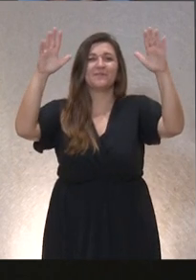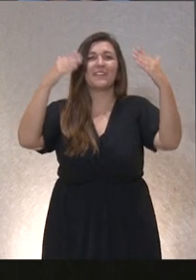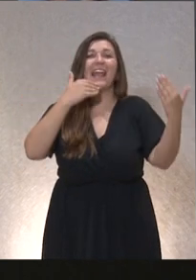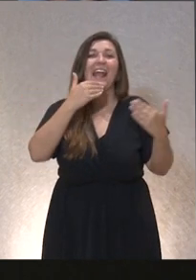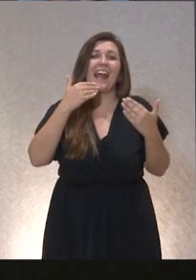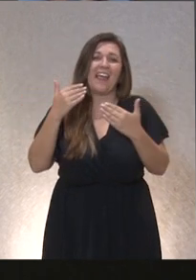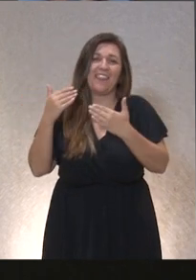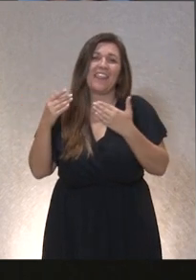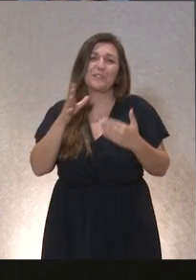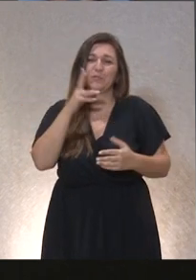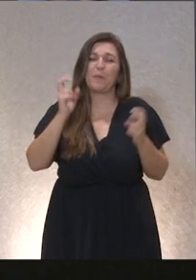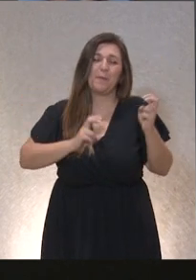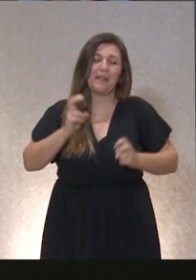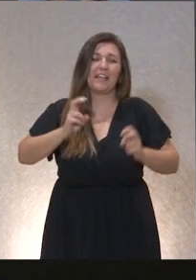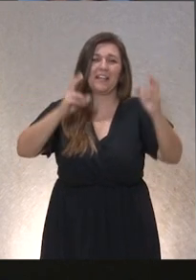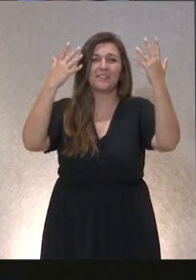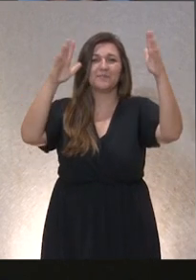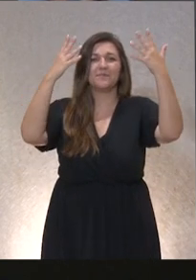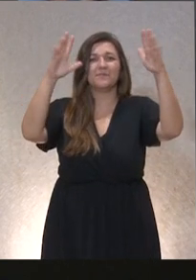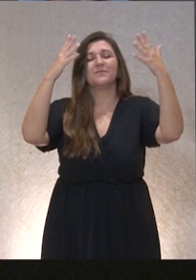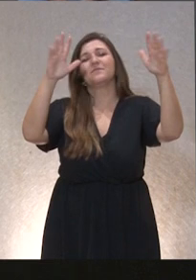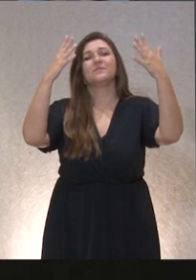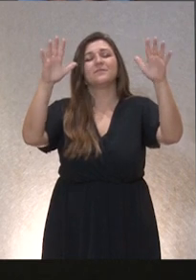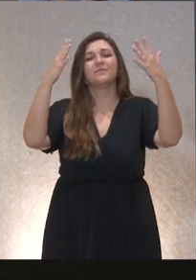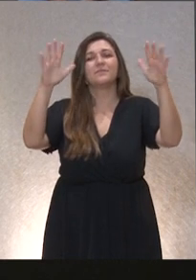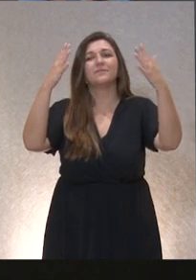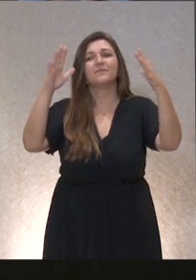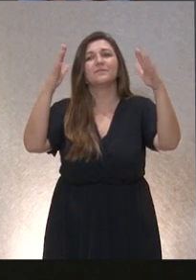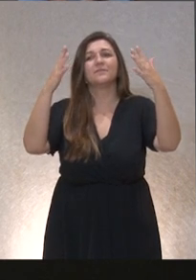por por estar aquí voy a